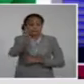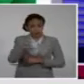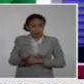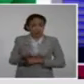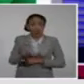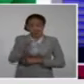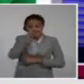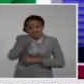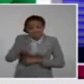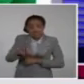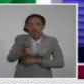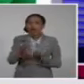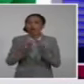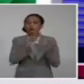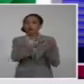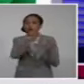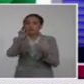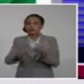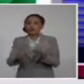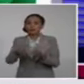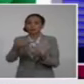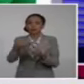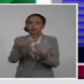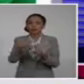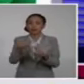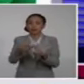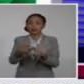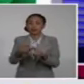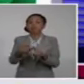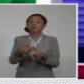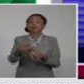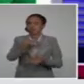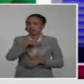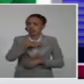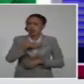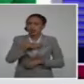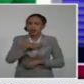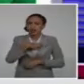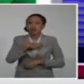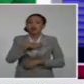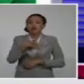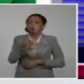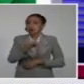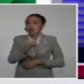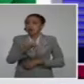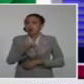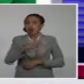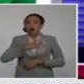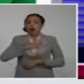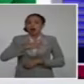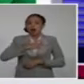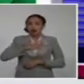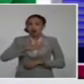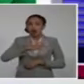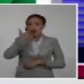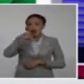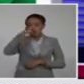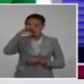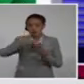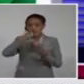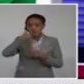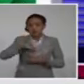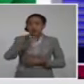positivo, con antecedente de asma bronquial, una parálisis cerebral